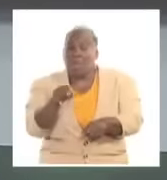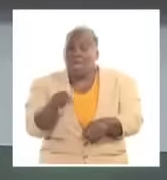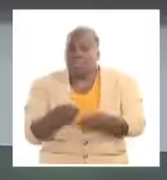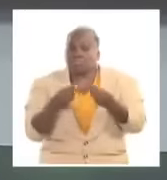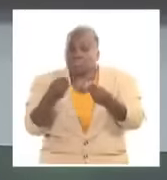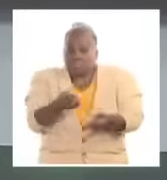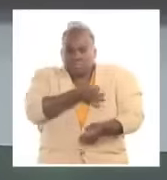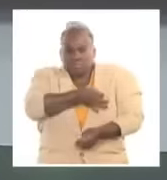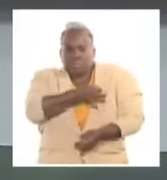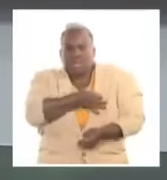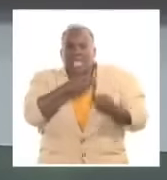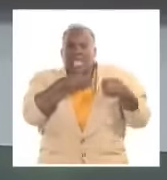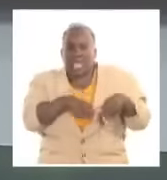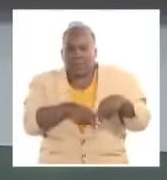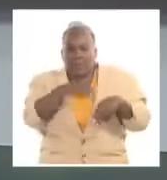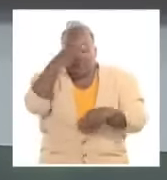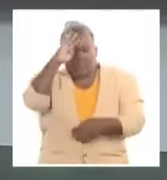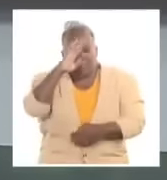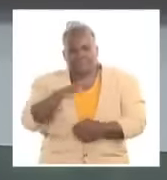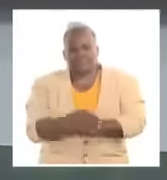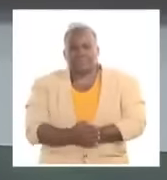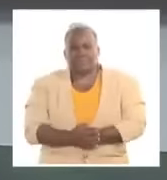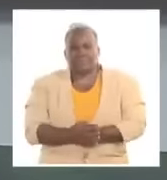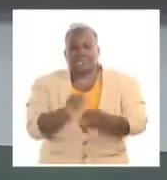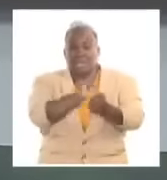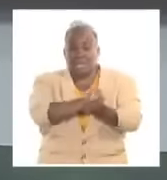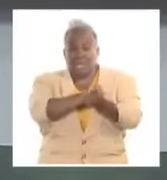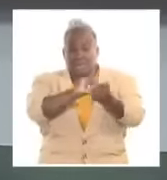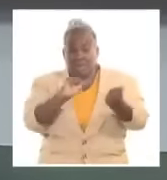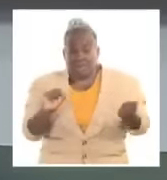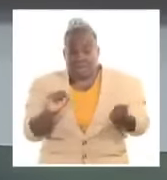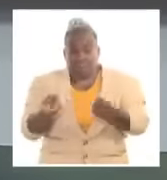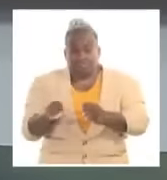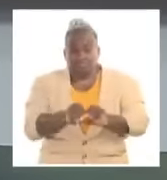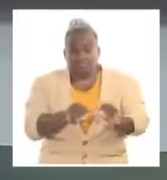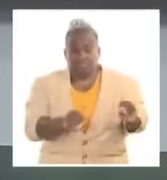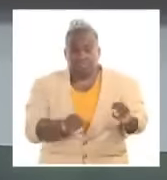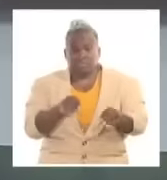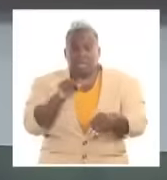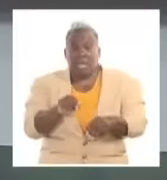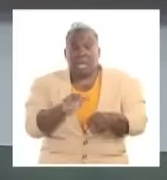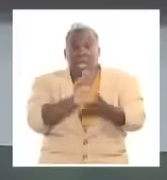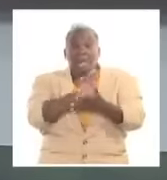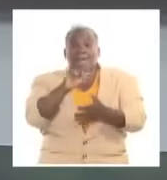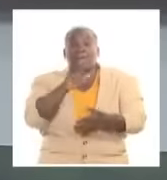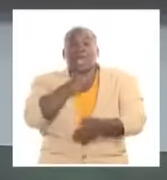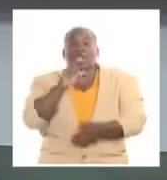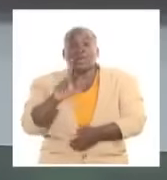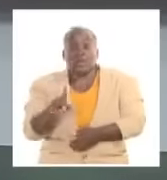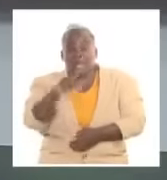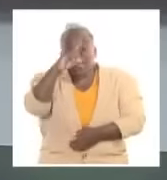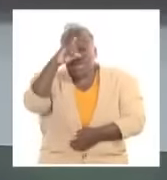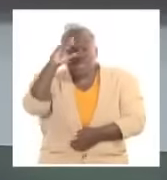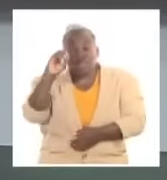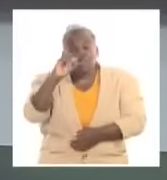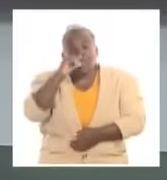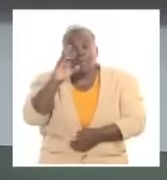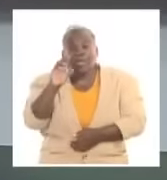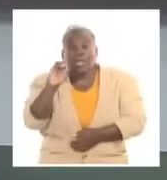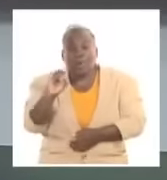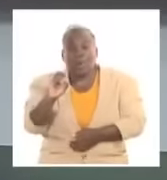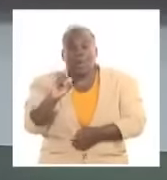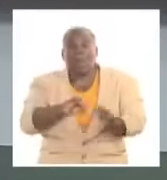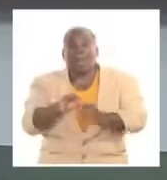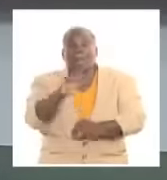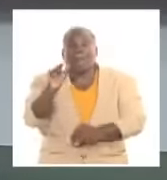la República de Cuba. Liberar por renovación al compañero Manuel Santiago Sobrino Martínez del cargo de ministro de